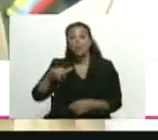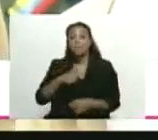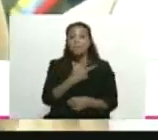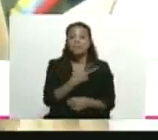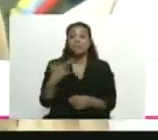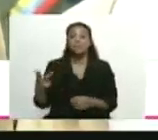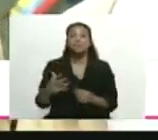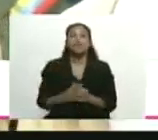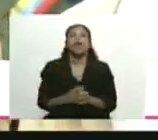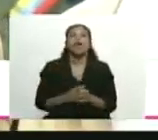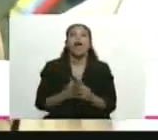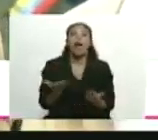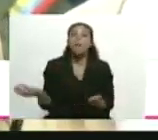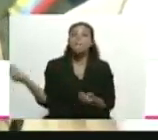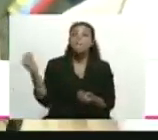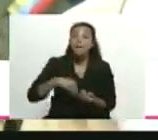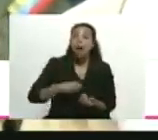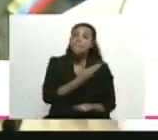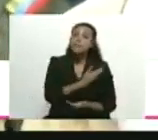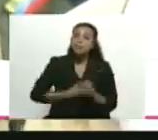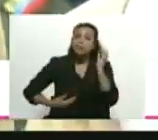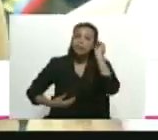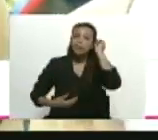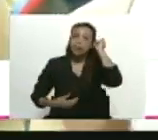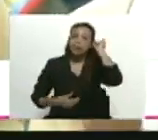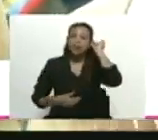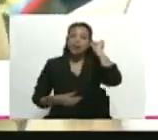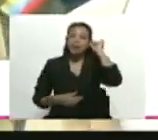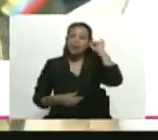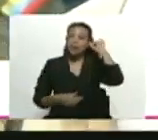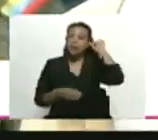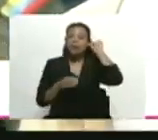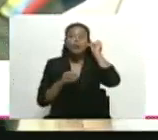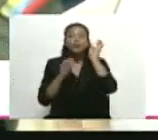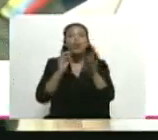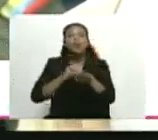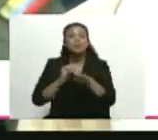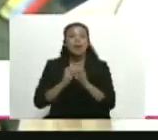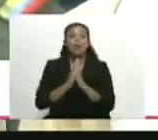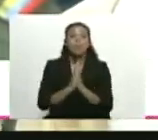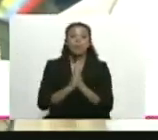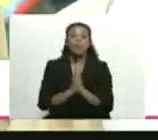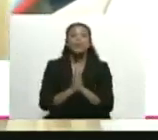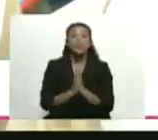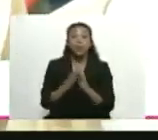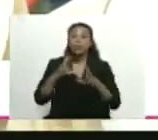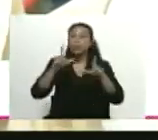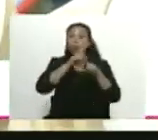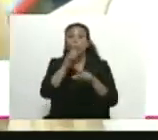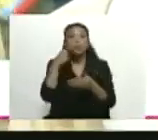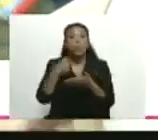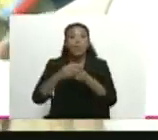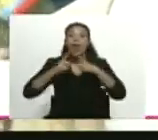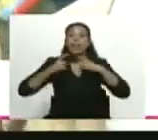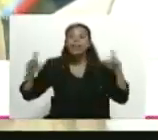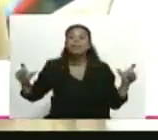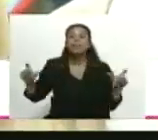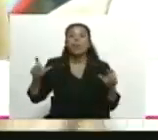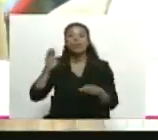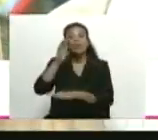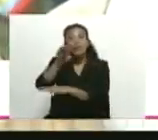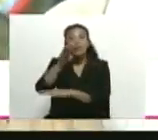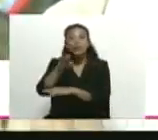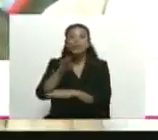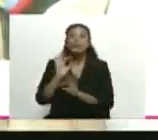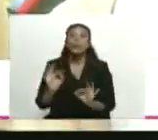2022-2023. Y además de esto, presidente, también quiero solicitarle, en nombre de todas las generaciones,